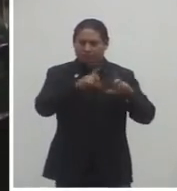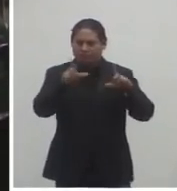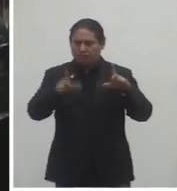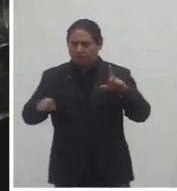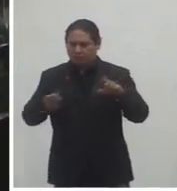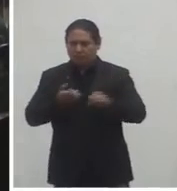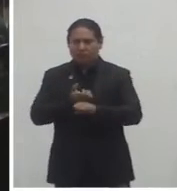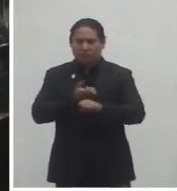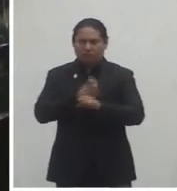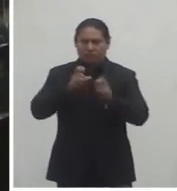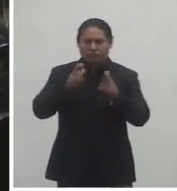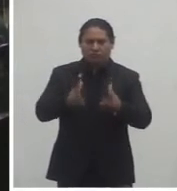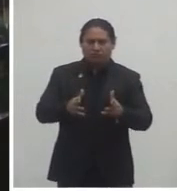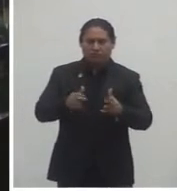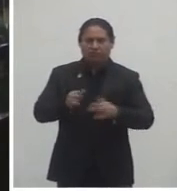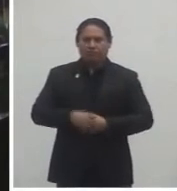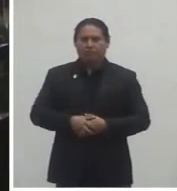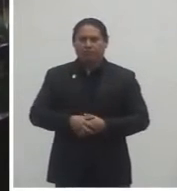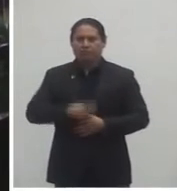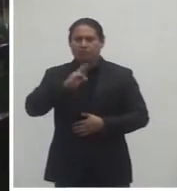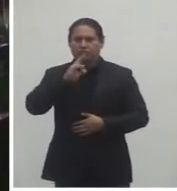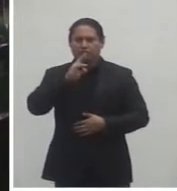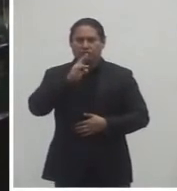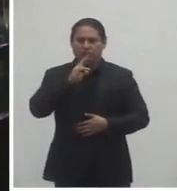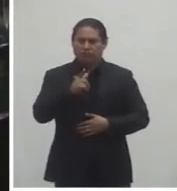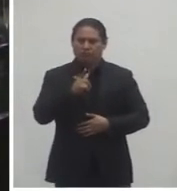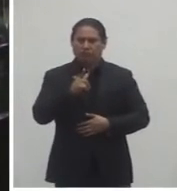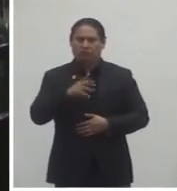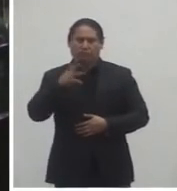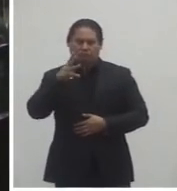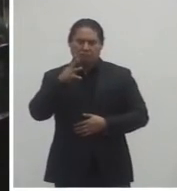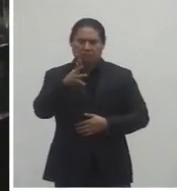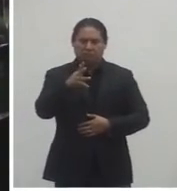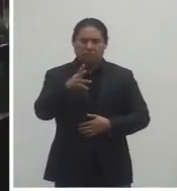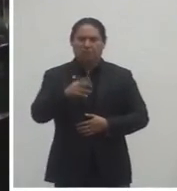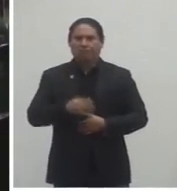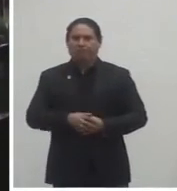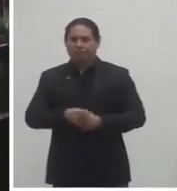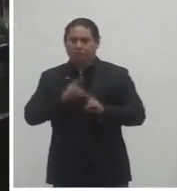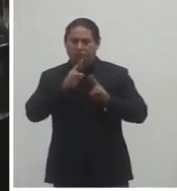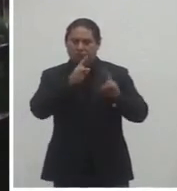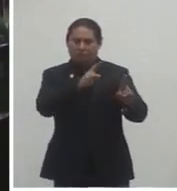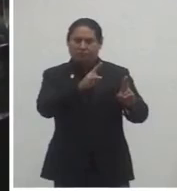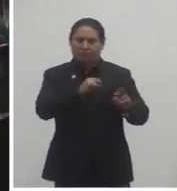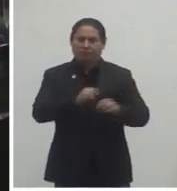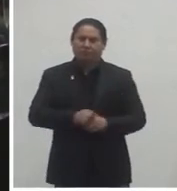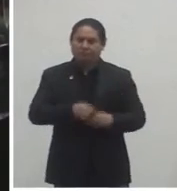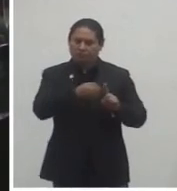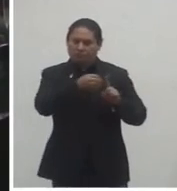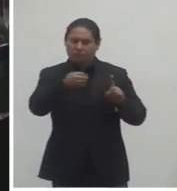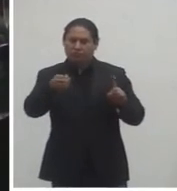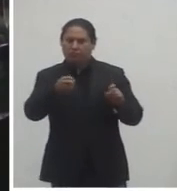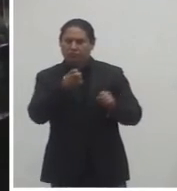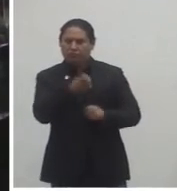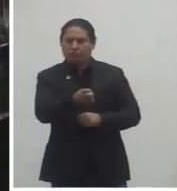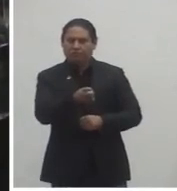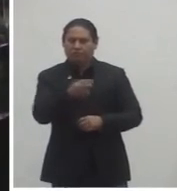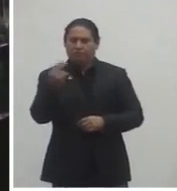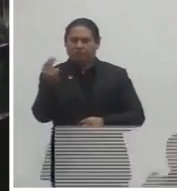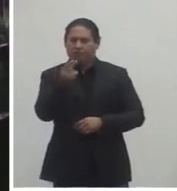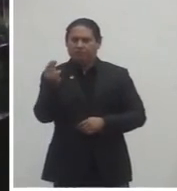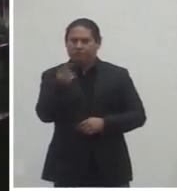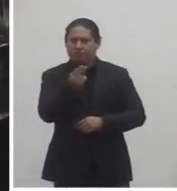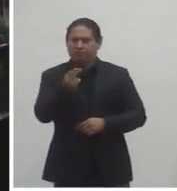sociedad chiapaneca mejora el escenario para los buenos resultados. En ese orden, es